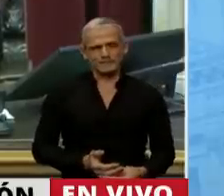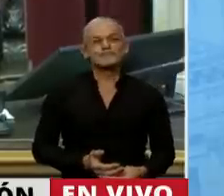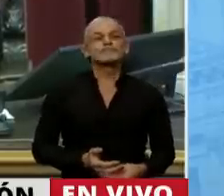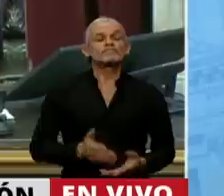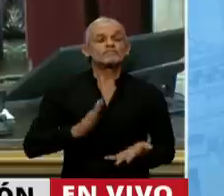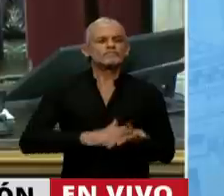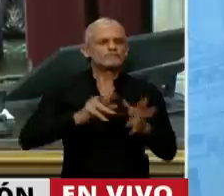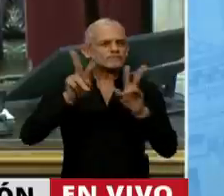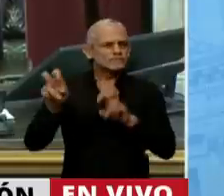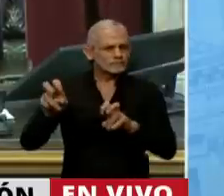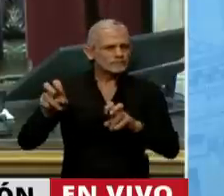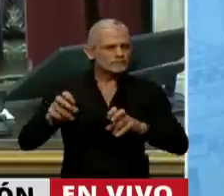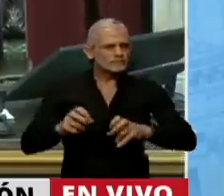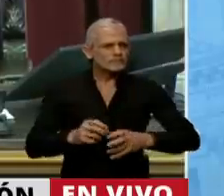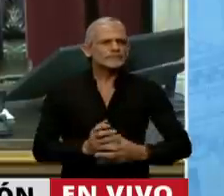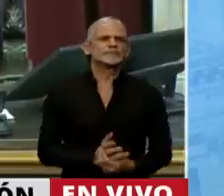Con